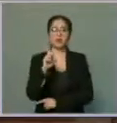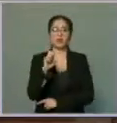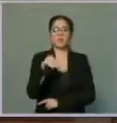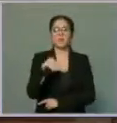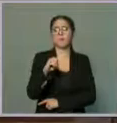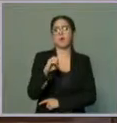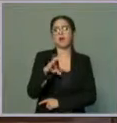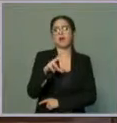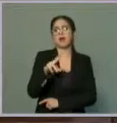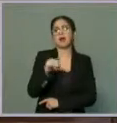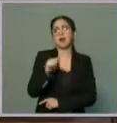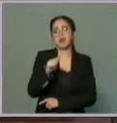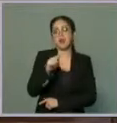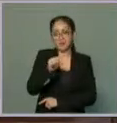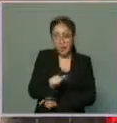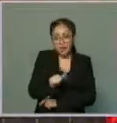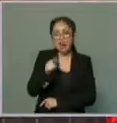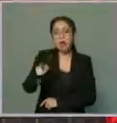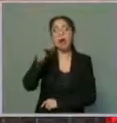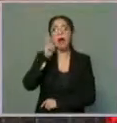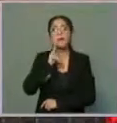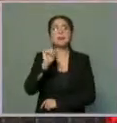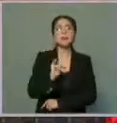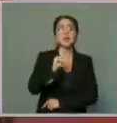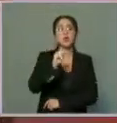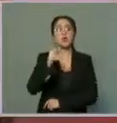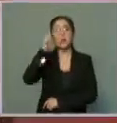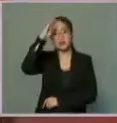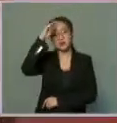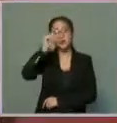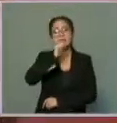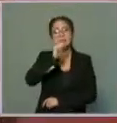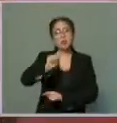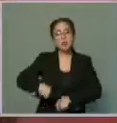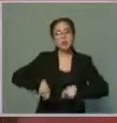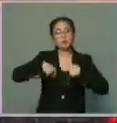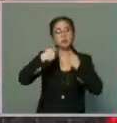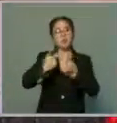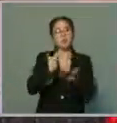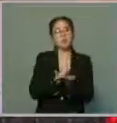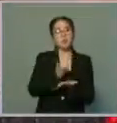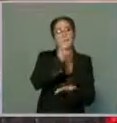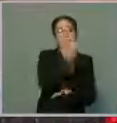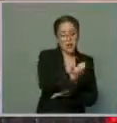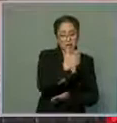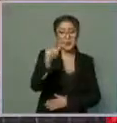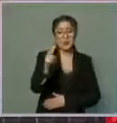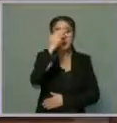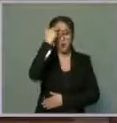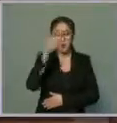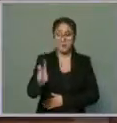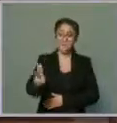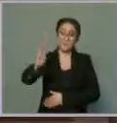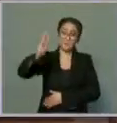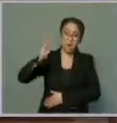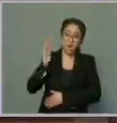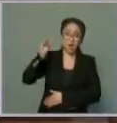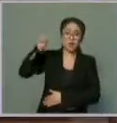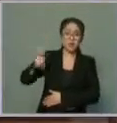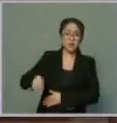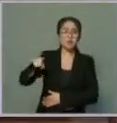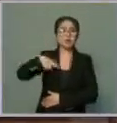ser otorgados estos fondos al presidente Trump. No olvidemos que también el miércoles pasado en el Senado se